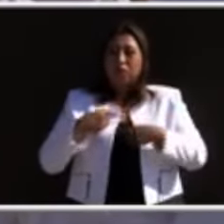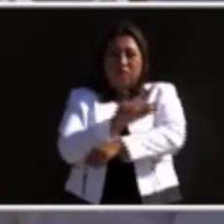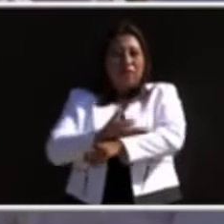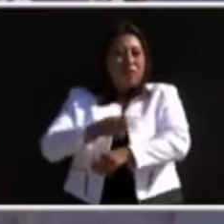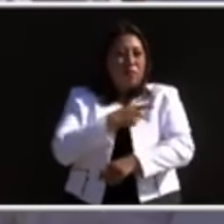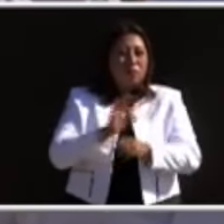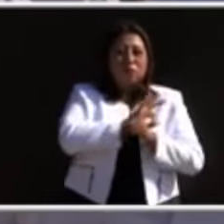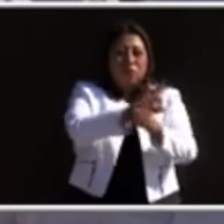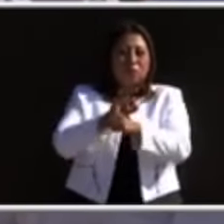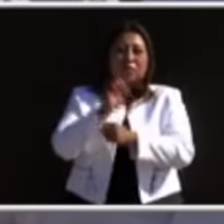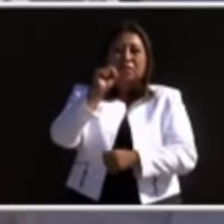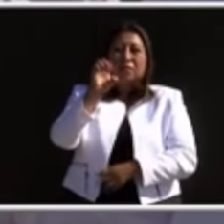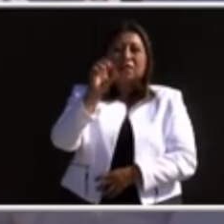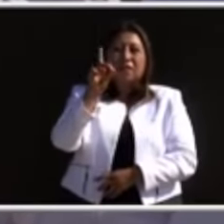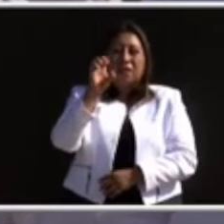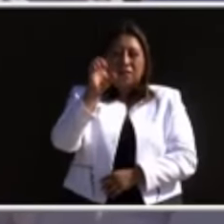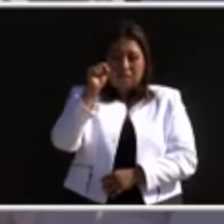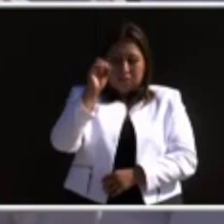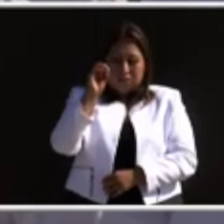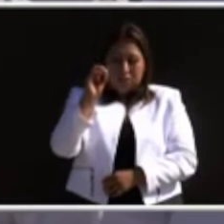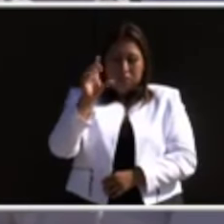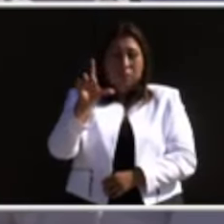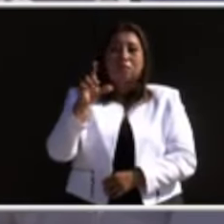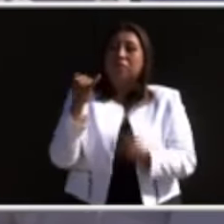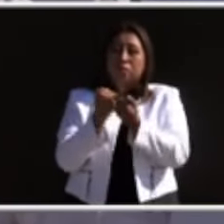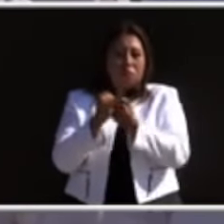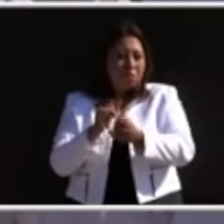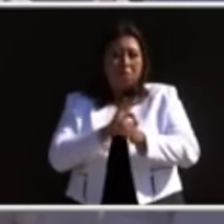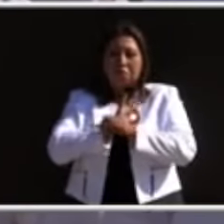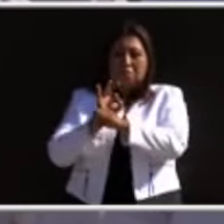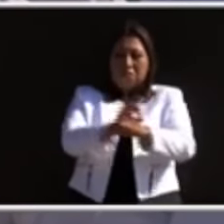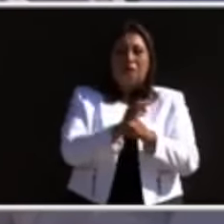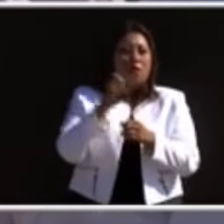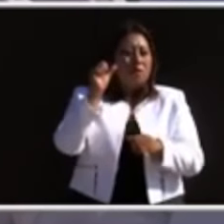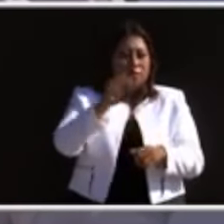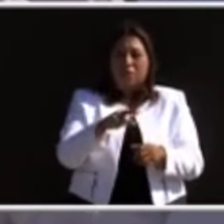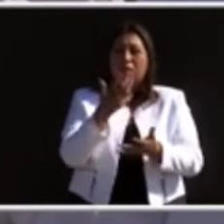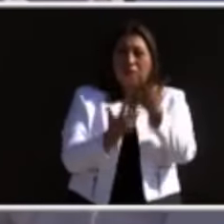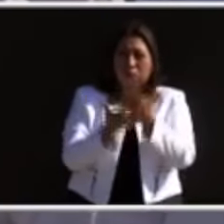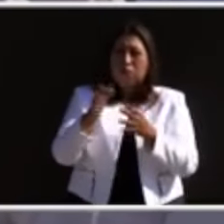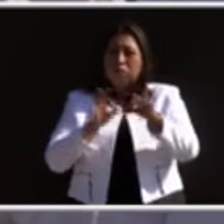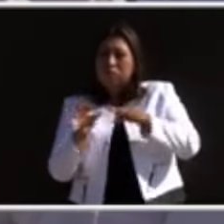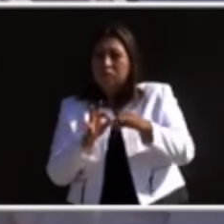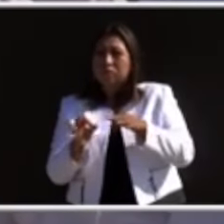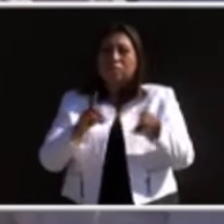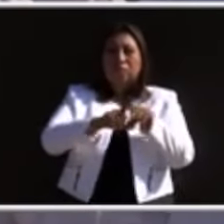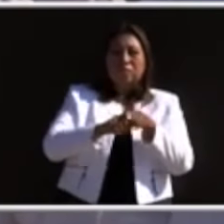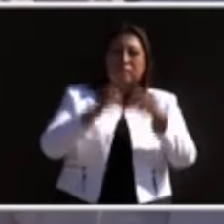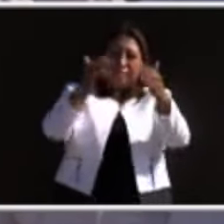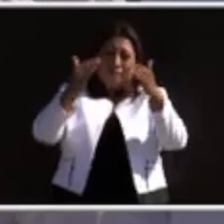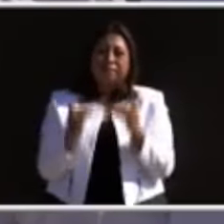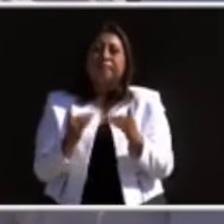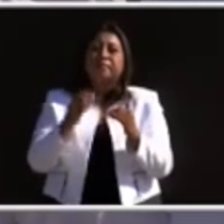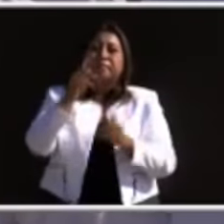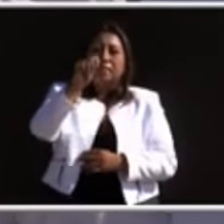se desempeñaba como regidor en el Ayuntamiento de Coatzacoalcos. Xiara Deyanir Tienda Aces será la directora